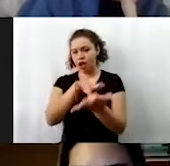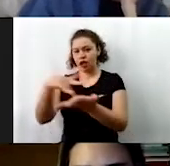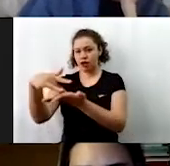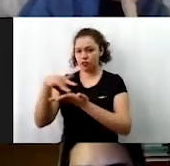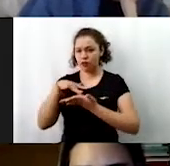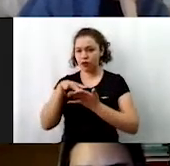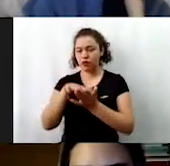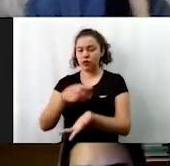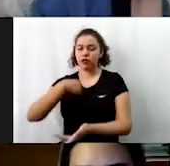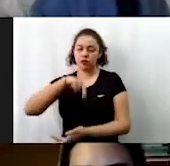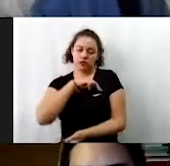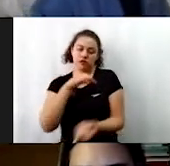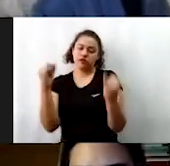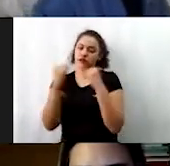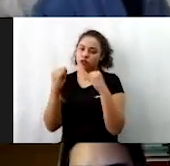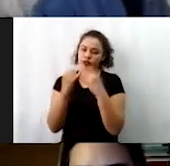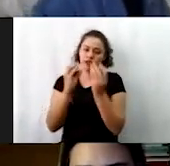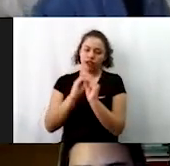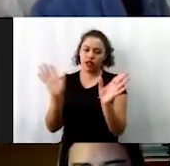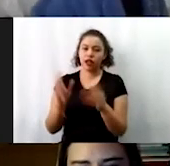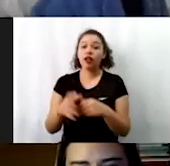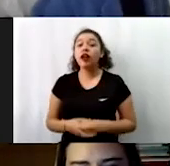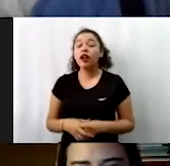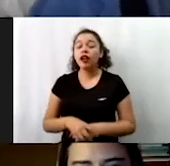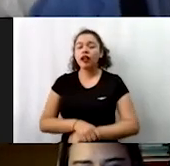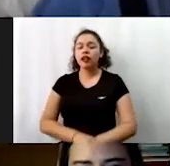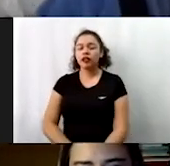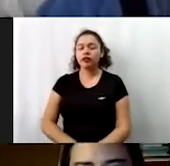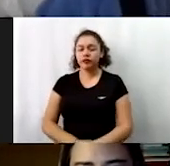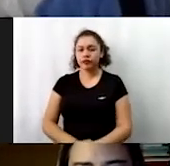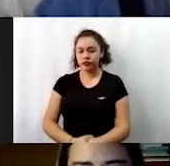las instituciones y creo que lo que motiva mucho